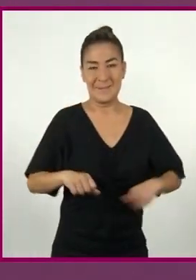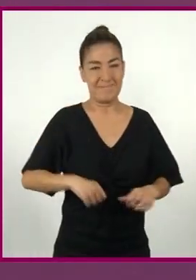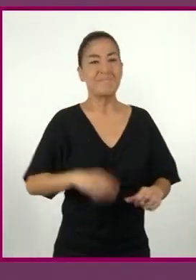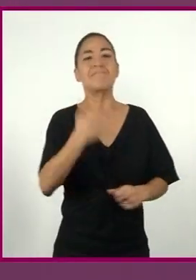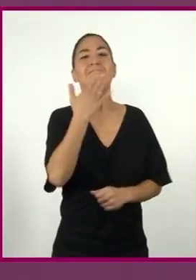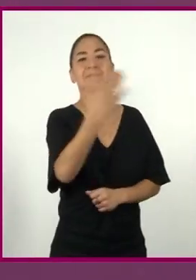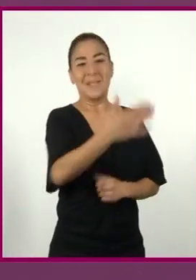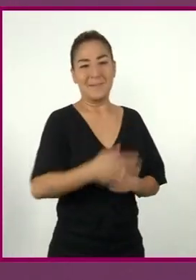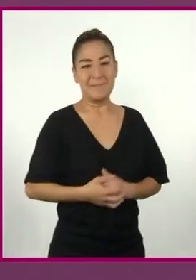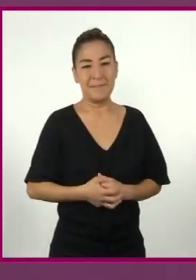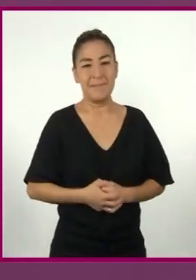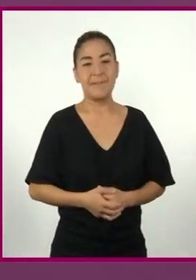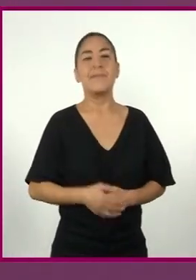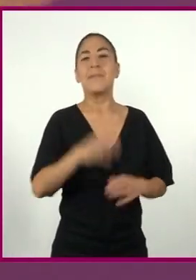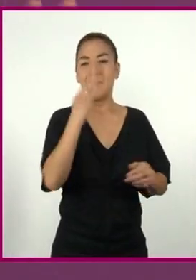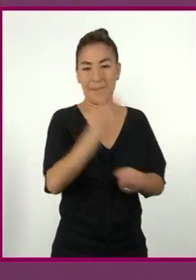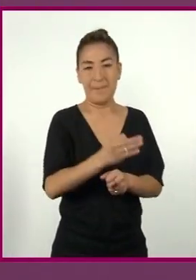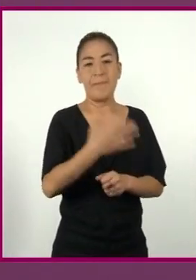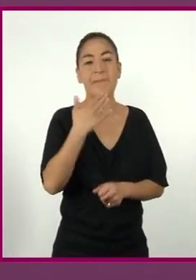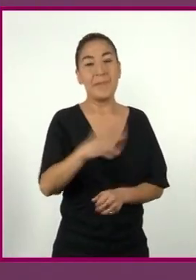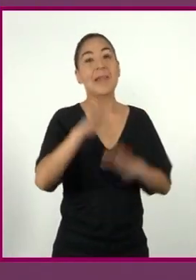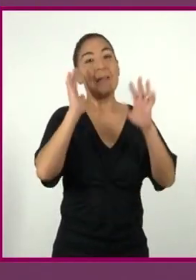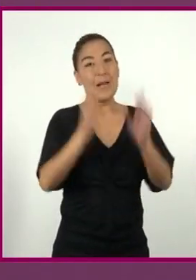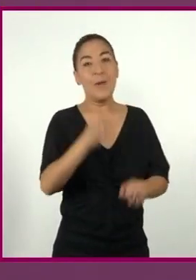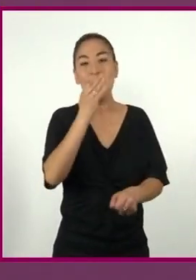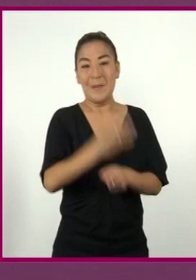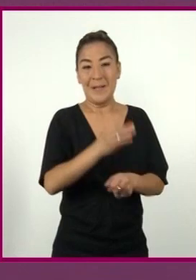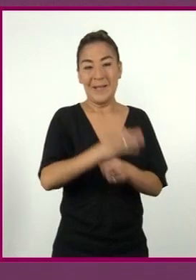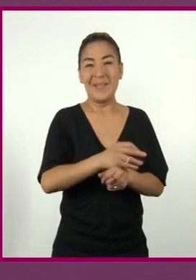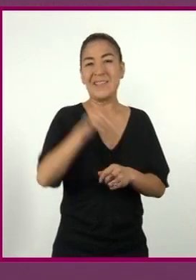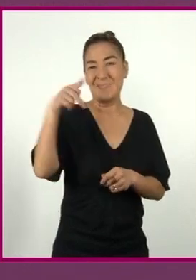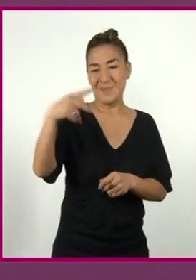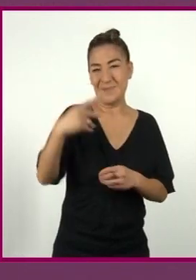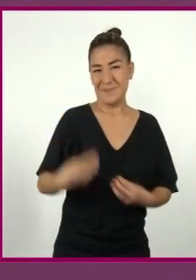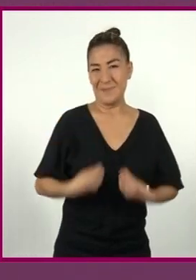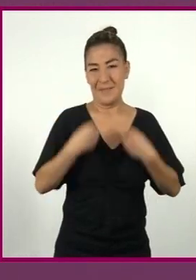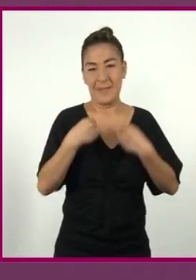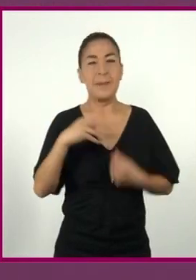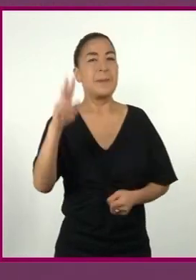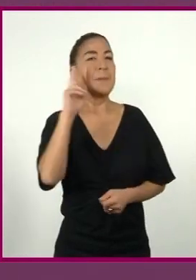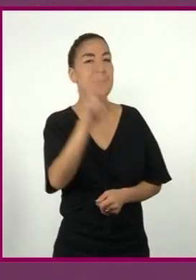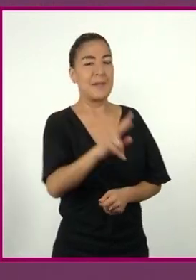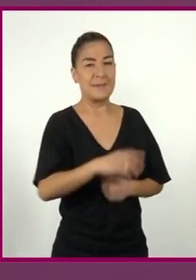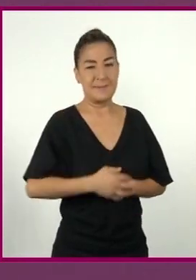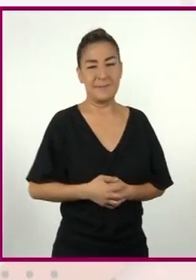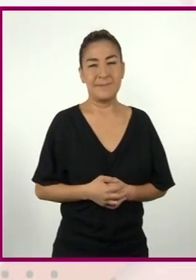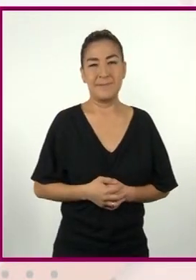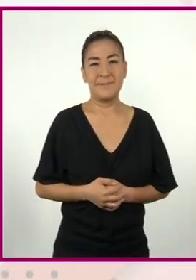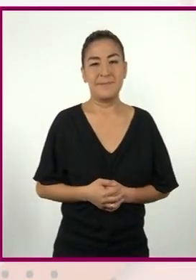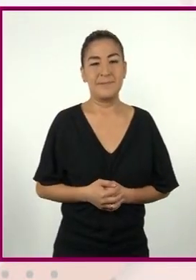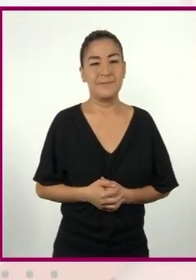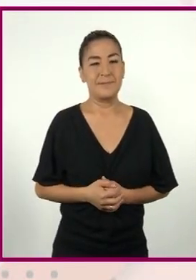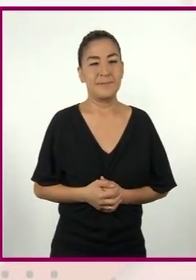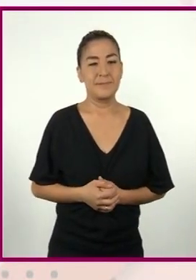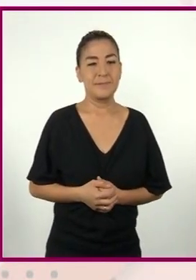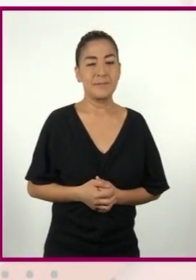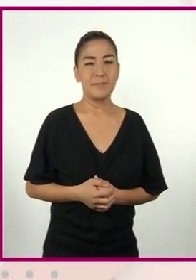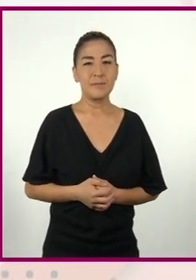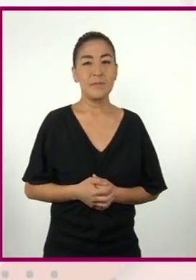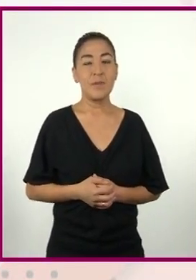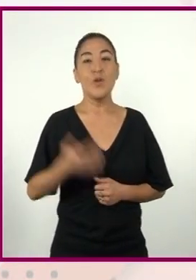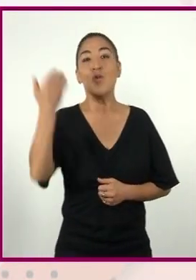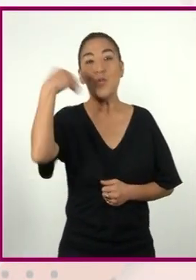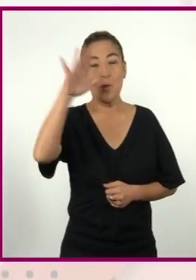¡Excelente! Vamos muy bien. Y para terminar con esta biografía, observemos lo siguiente. Fue